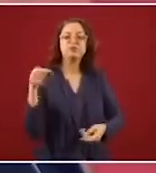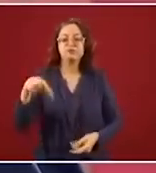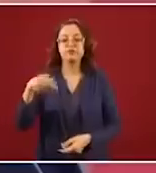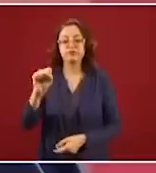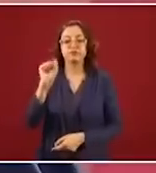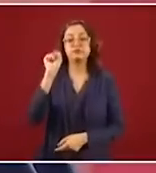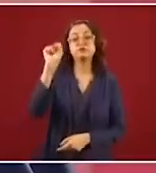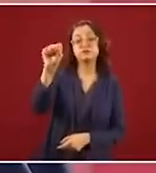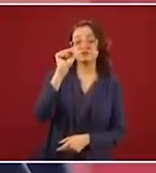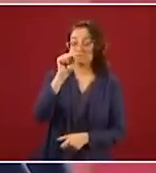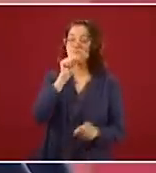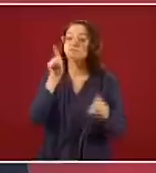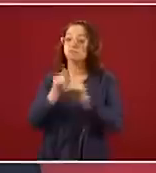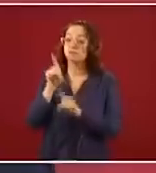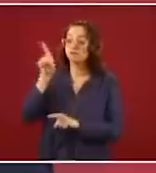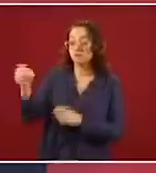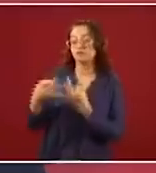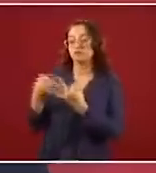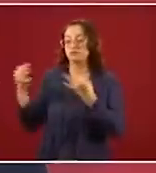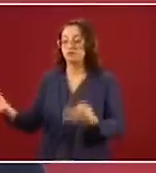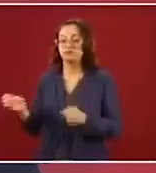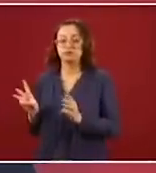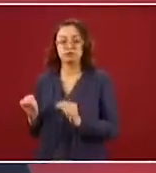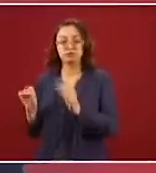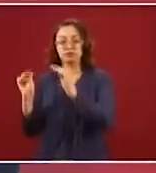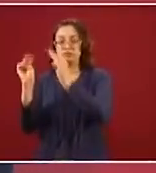compraba los cerros y vendía